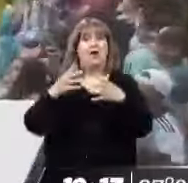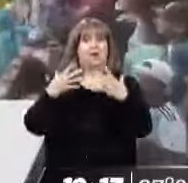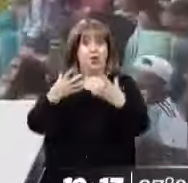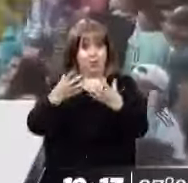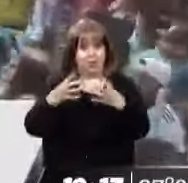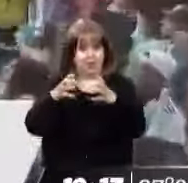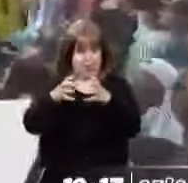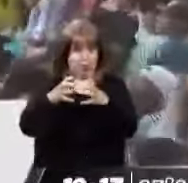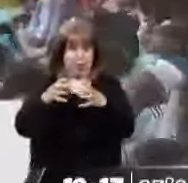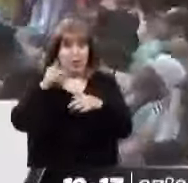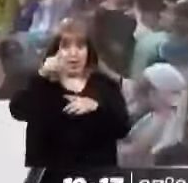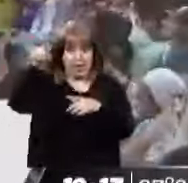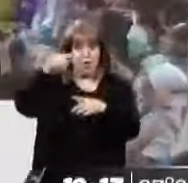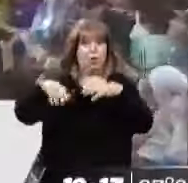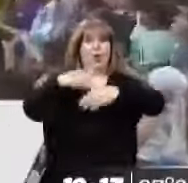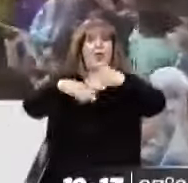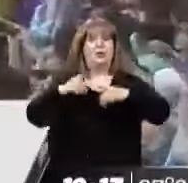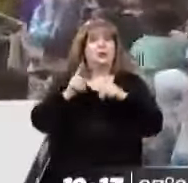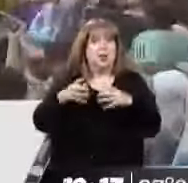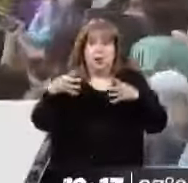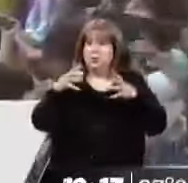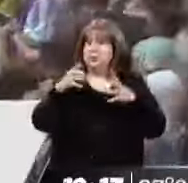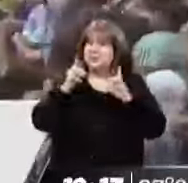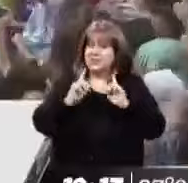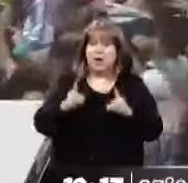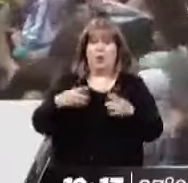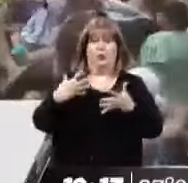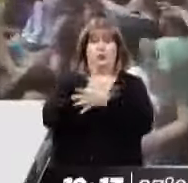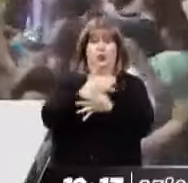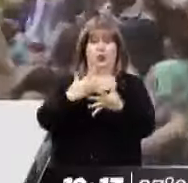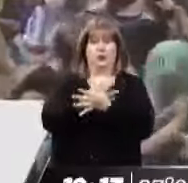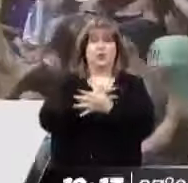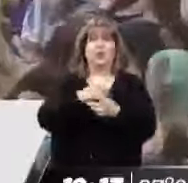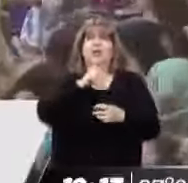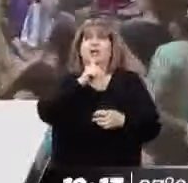esta imagen, seguramente lo que estará pasando en el obelisco, que enseguida lo vamos a ver, desde